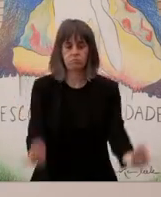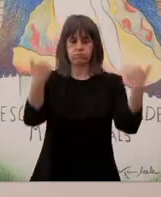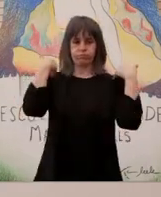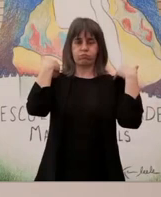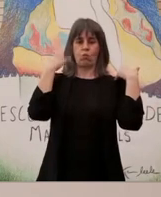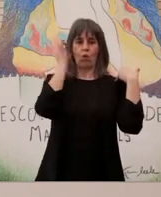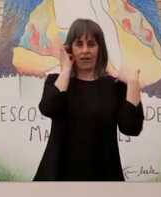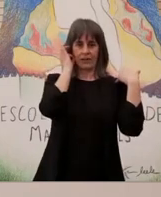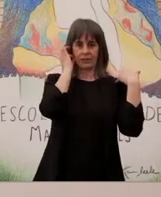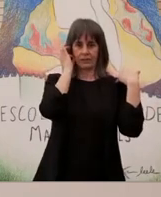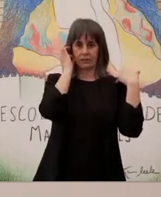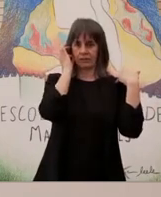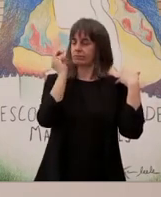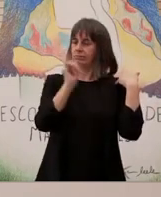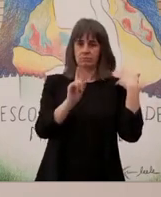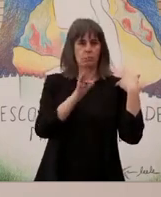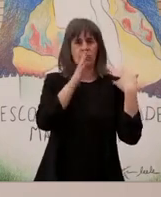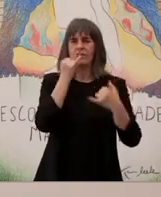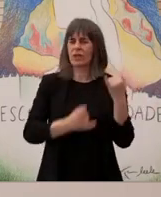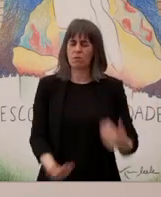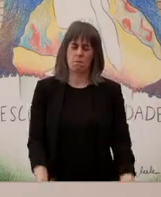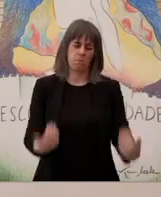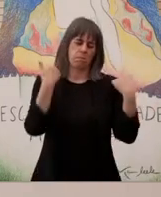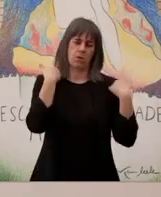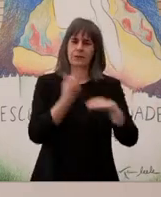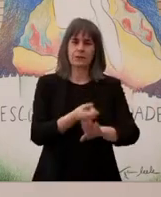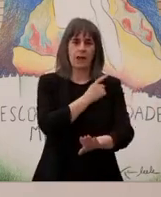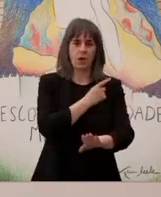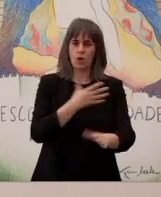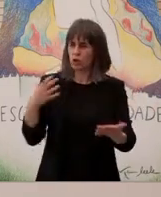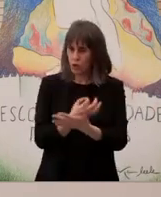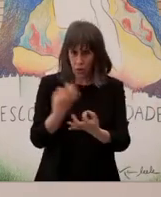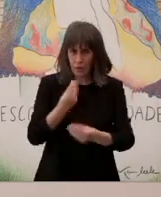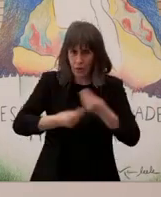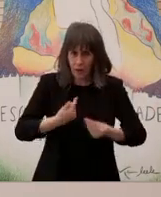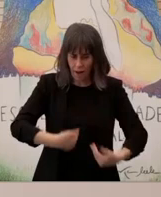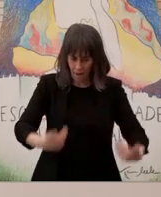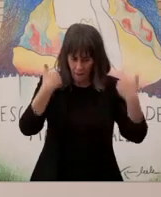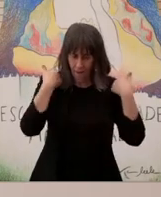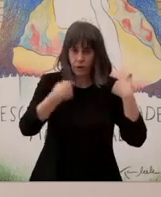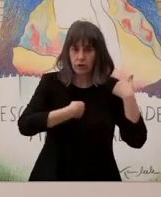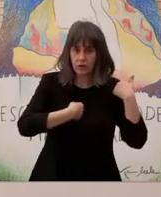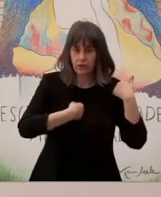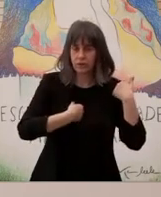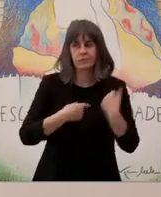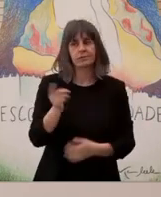porque nos cargamos demasiada responsabilidades todo oímos a fraternos no no